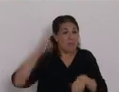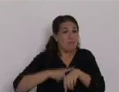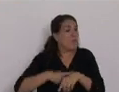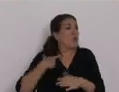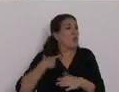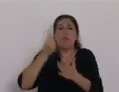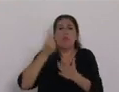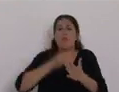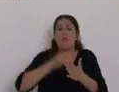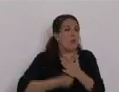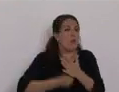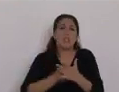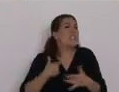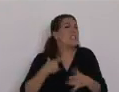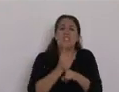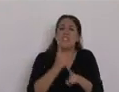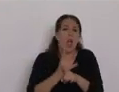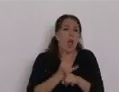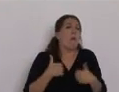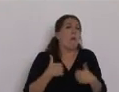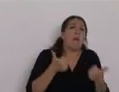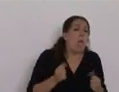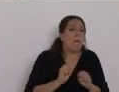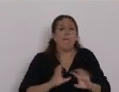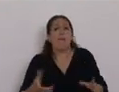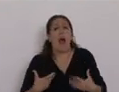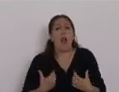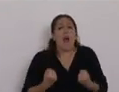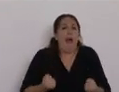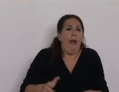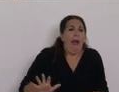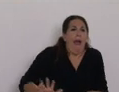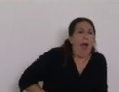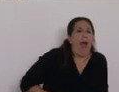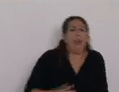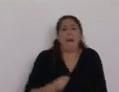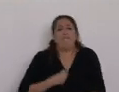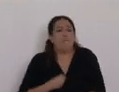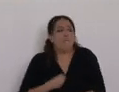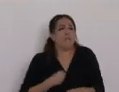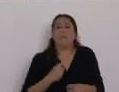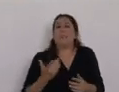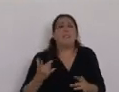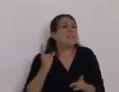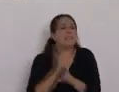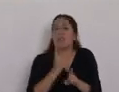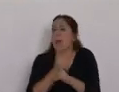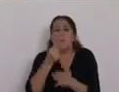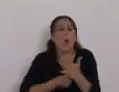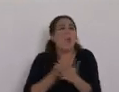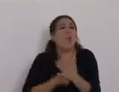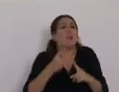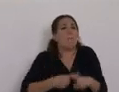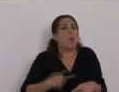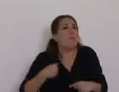hice, bien, mal, con gana, con garra, con voluntad, con pasión, pero siempre milité por un sueño, por